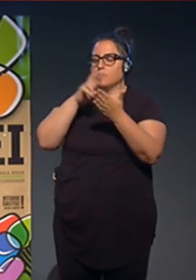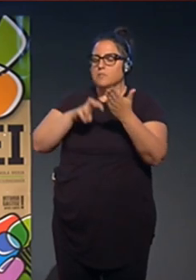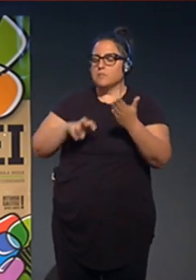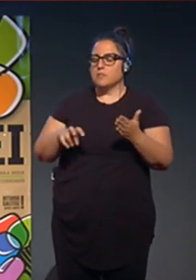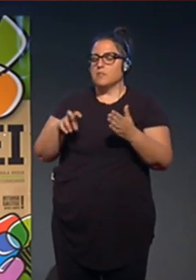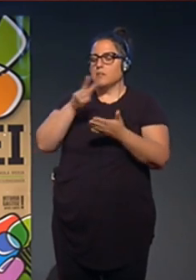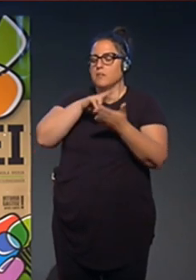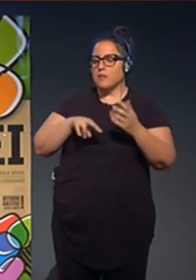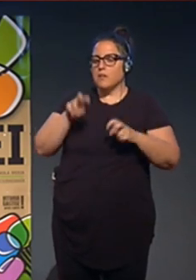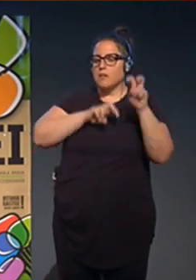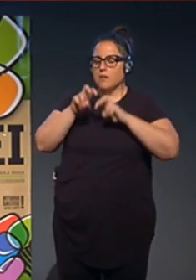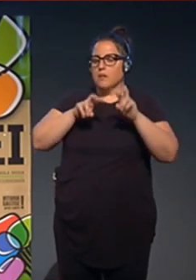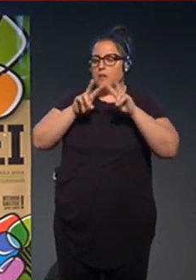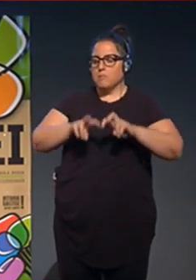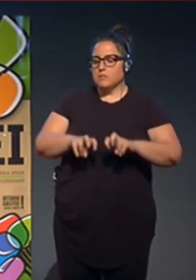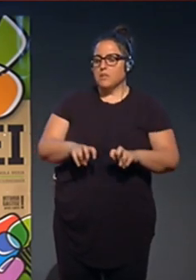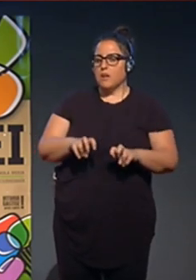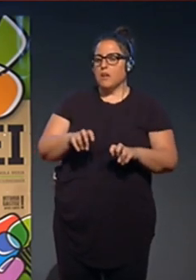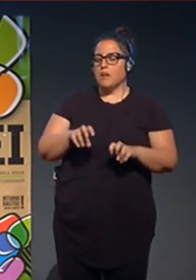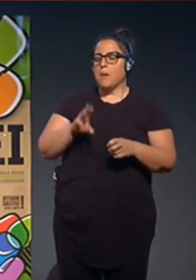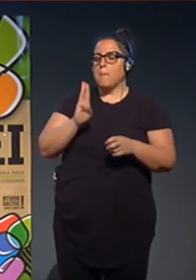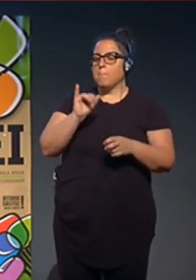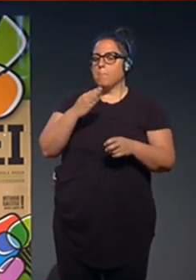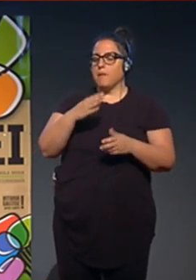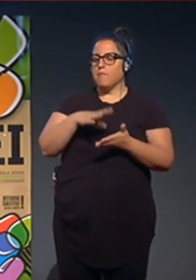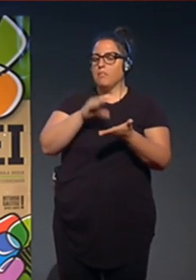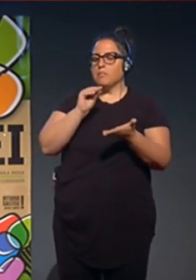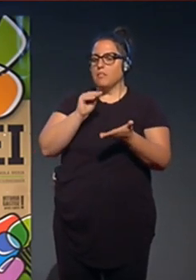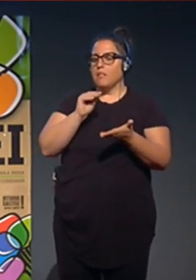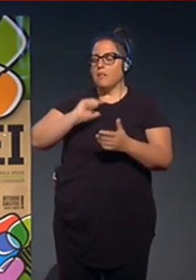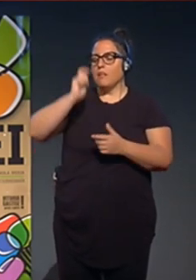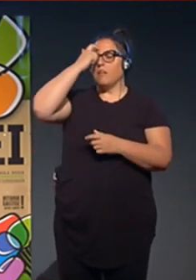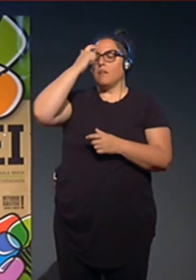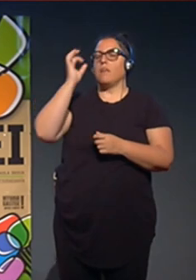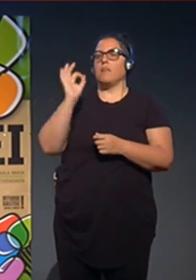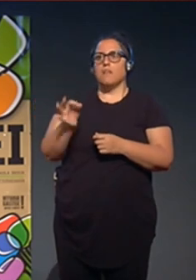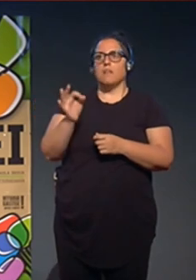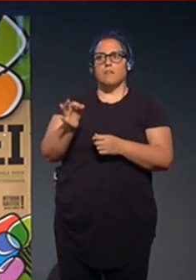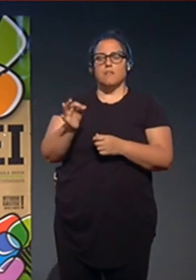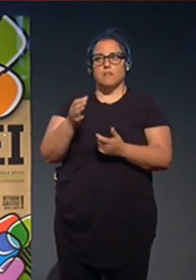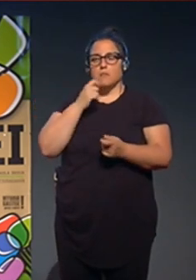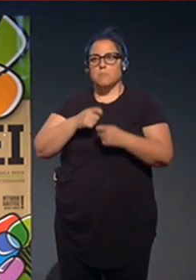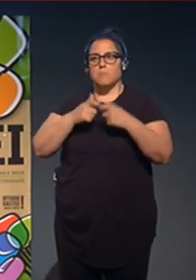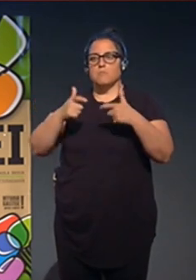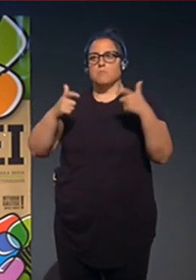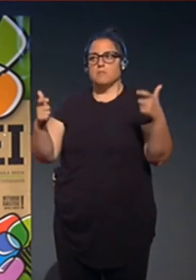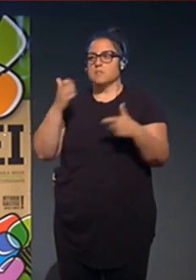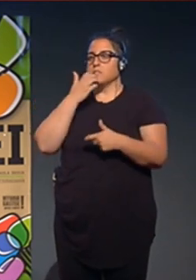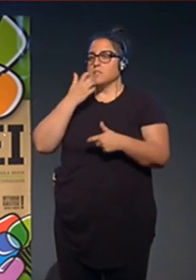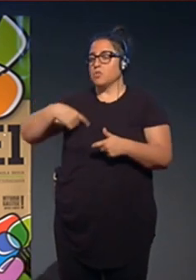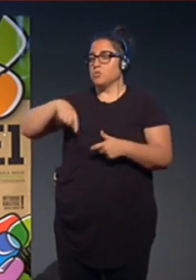entendí lo que era el pip y dio Pues es verdad más el pip Y si nosotros ahora en vez de estar aquí escuchando